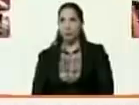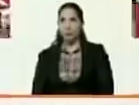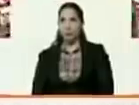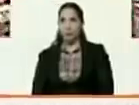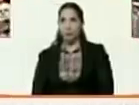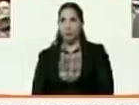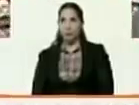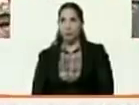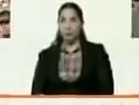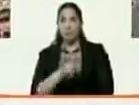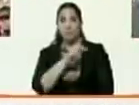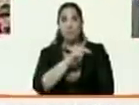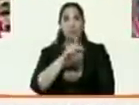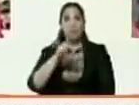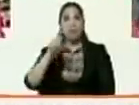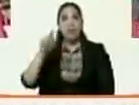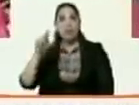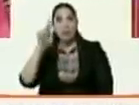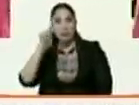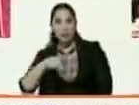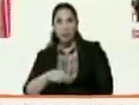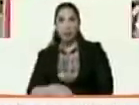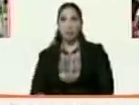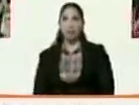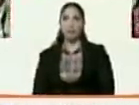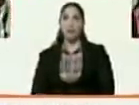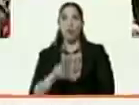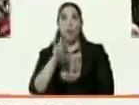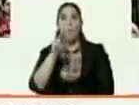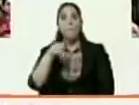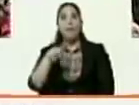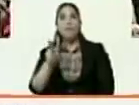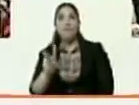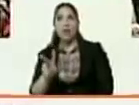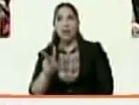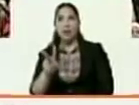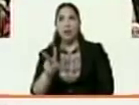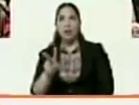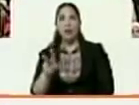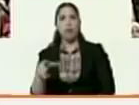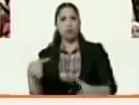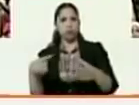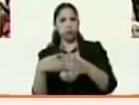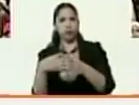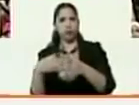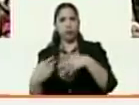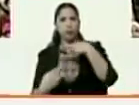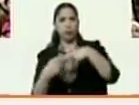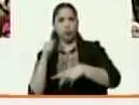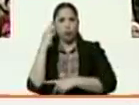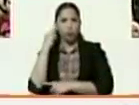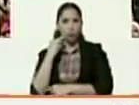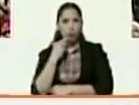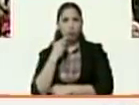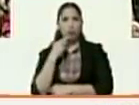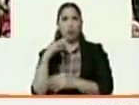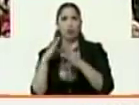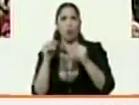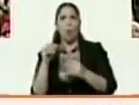El PPT. La UPB, el Partido Comunista, todos, Podemos,